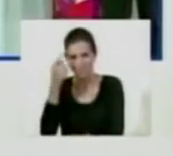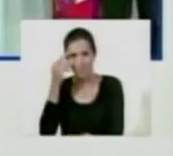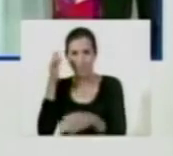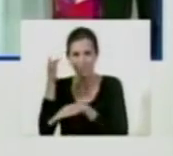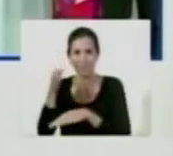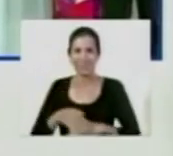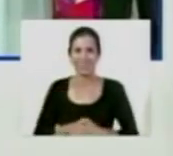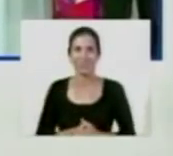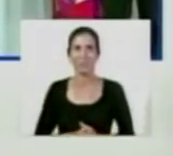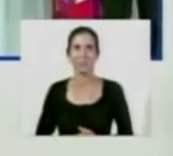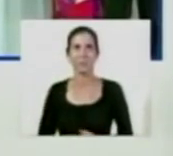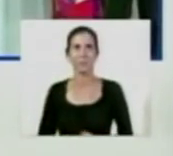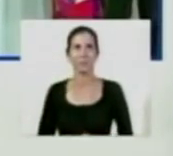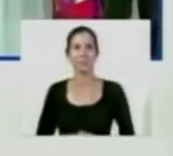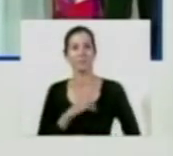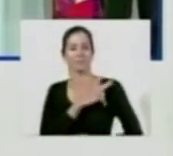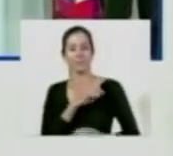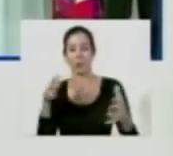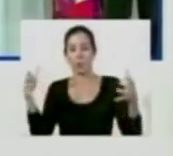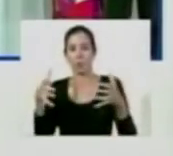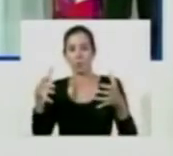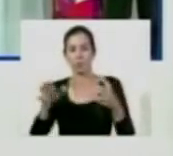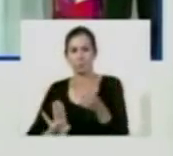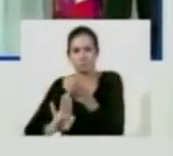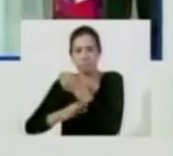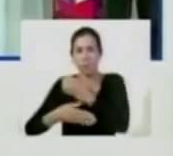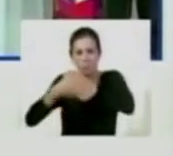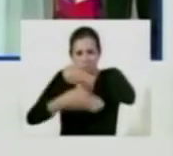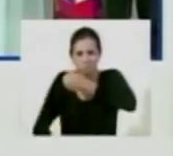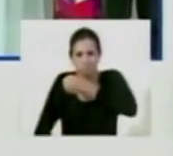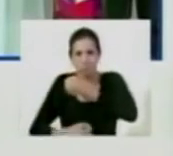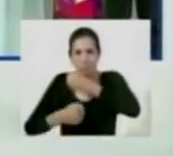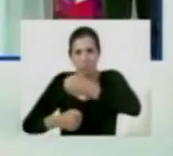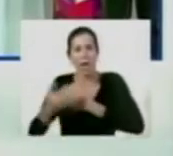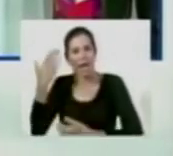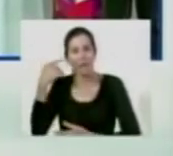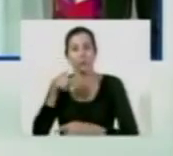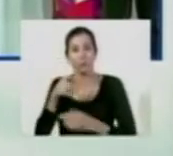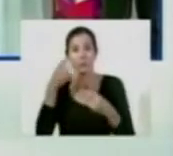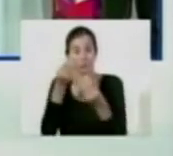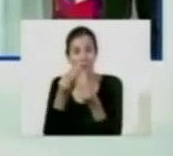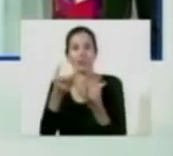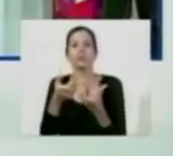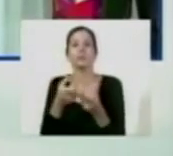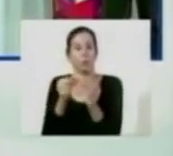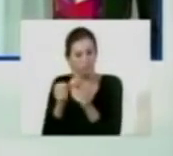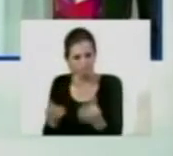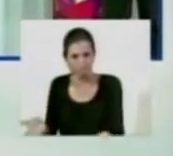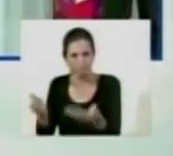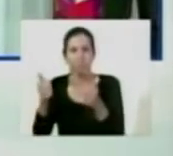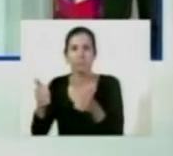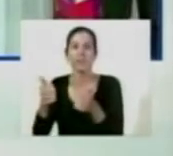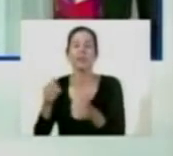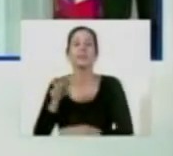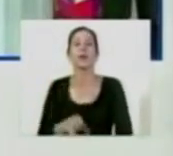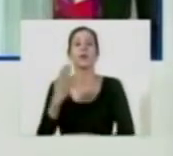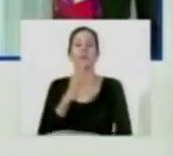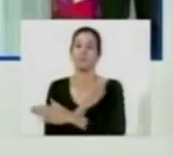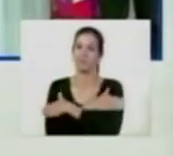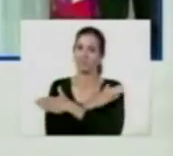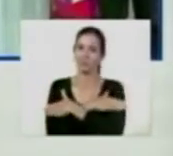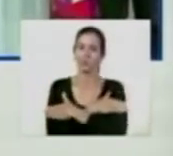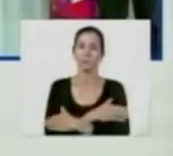comandante de la brigada blindada en su momento. Siga adelante ahí en el estado Lara. Felicitaciones